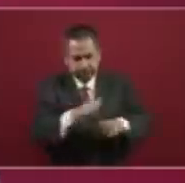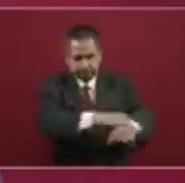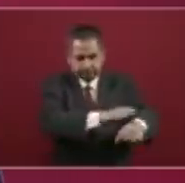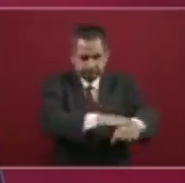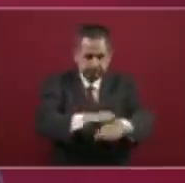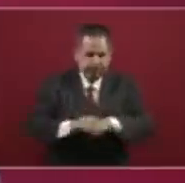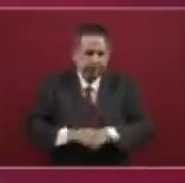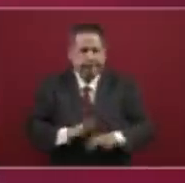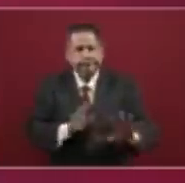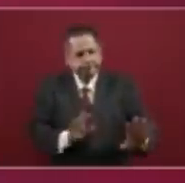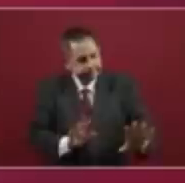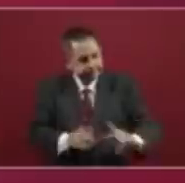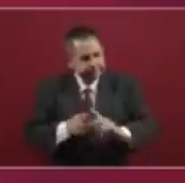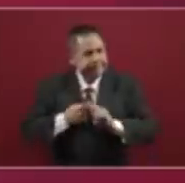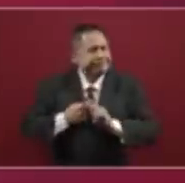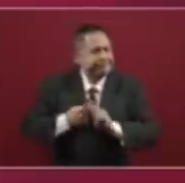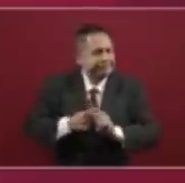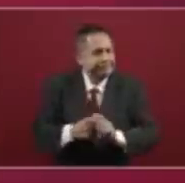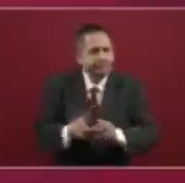estamos empezando,